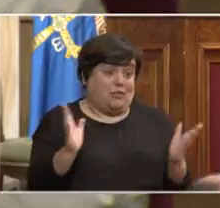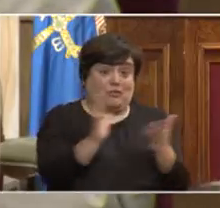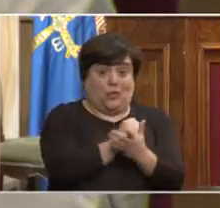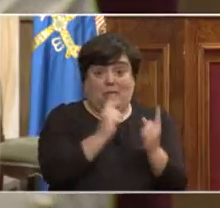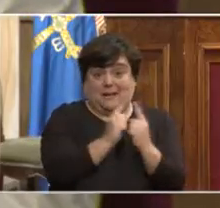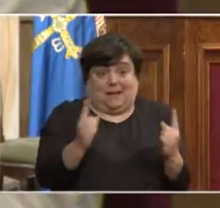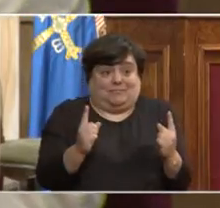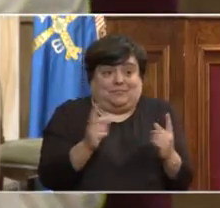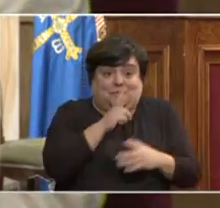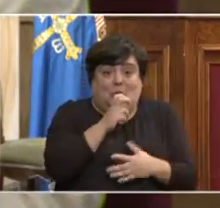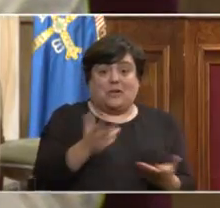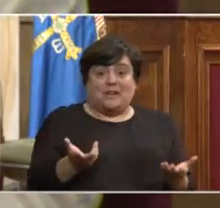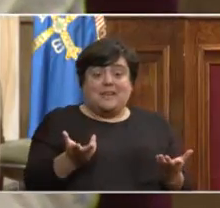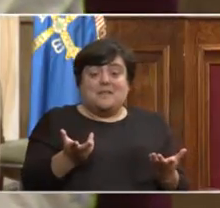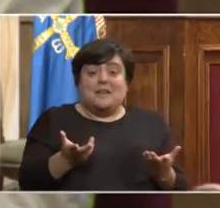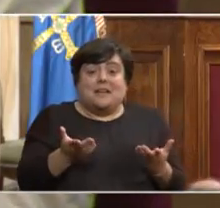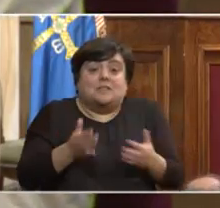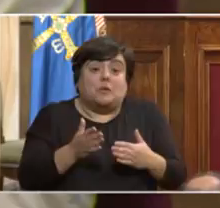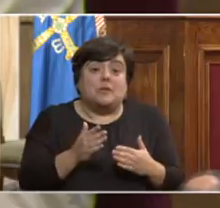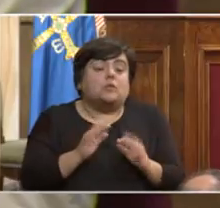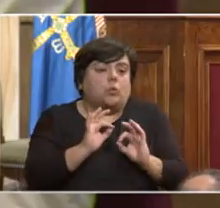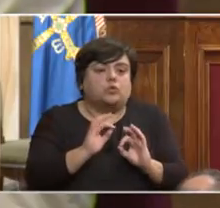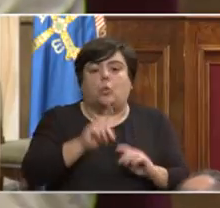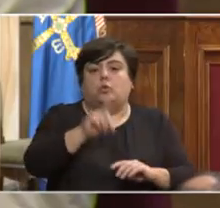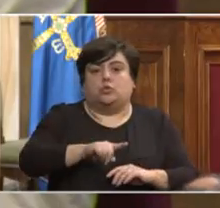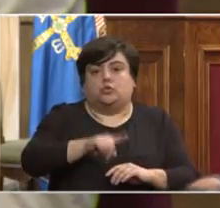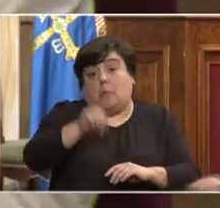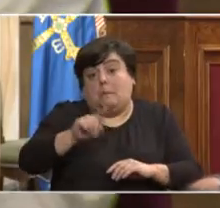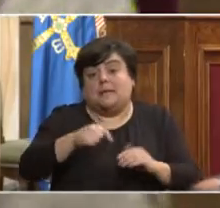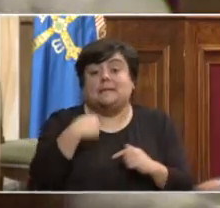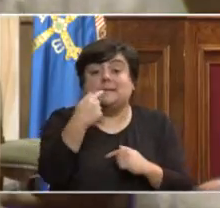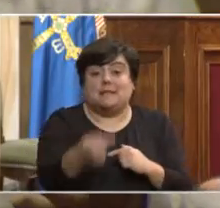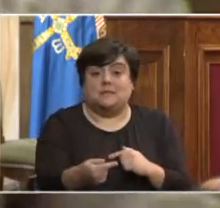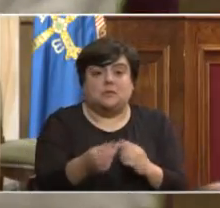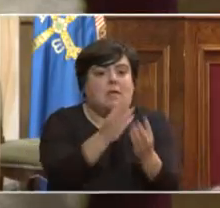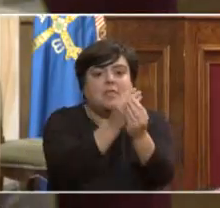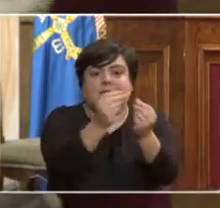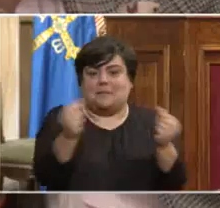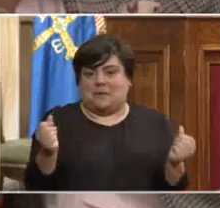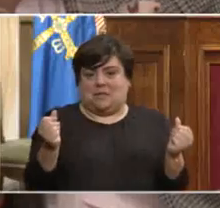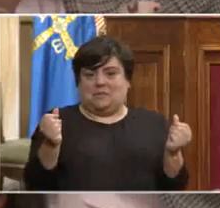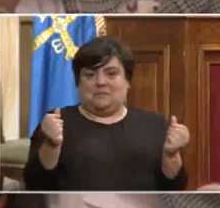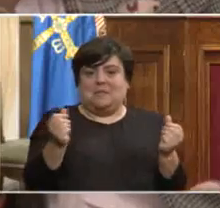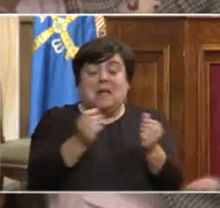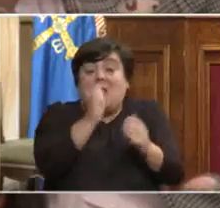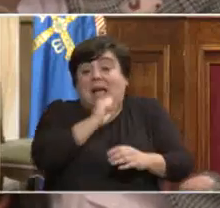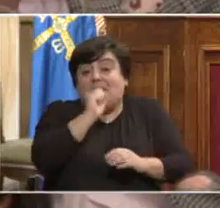terrible. Y entonces, al cabo de unos meses, desapareció.